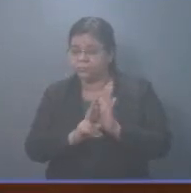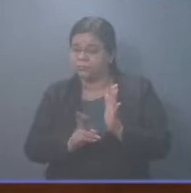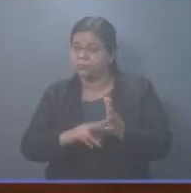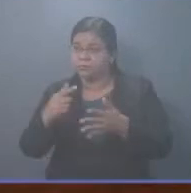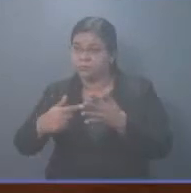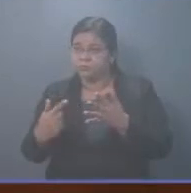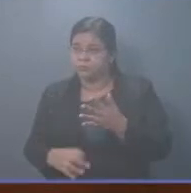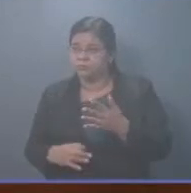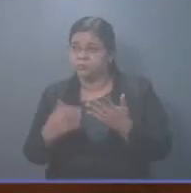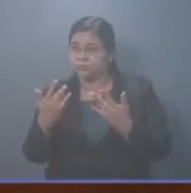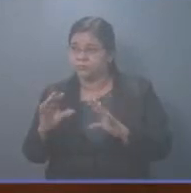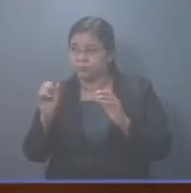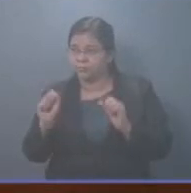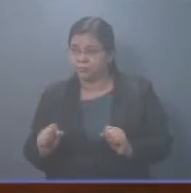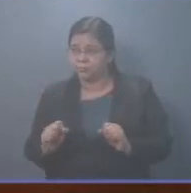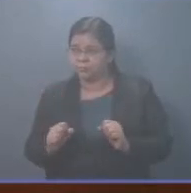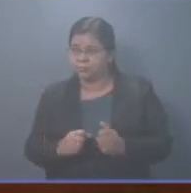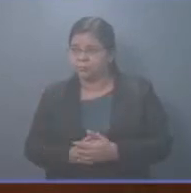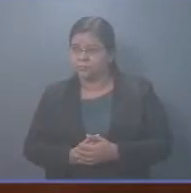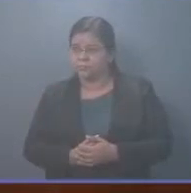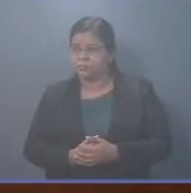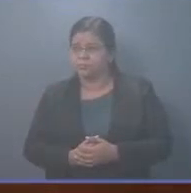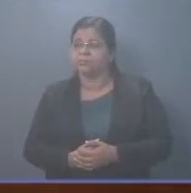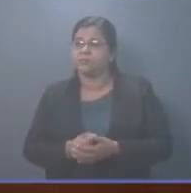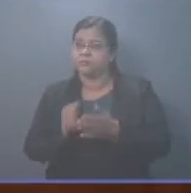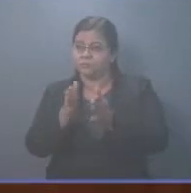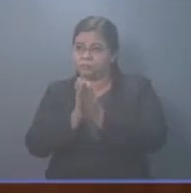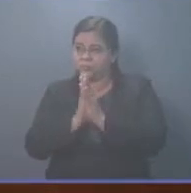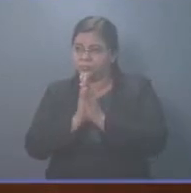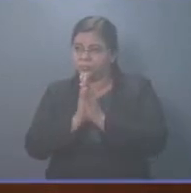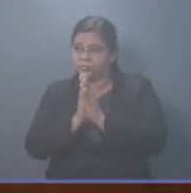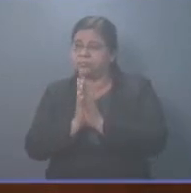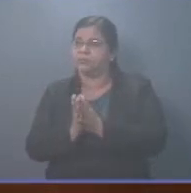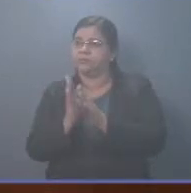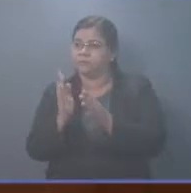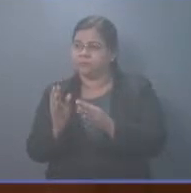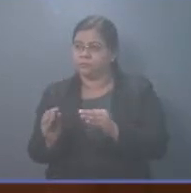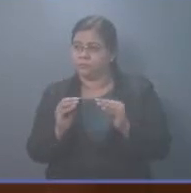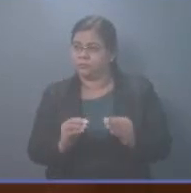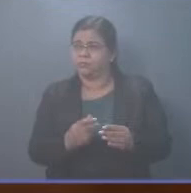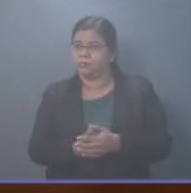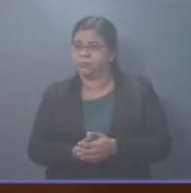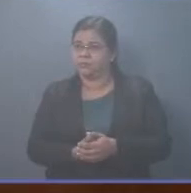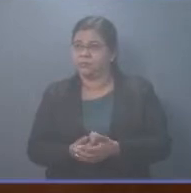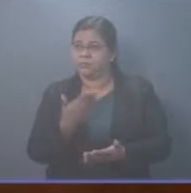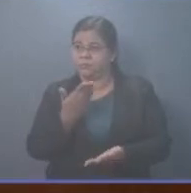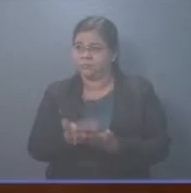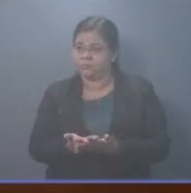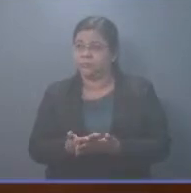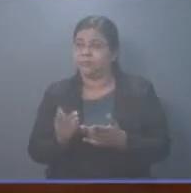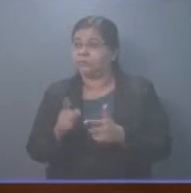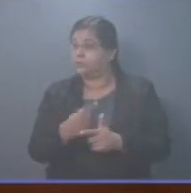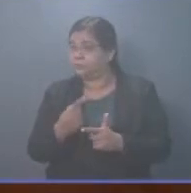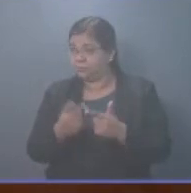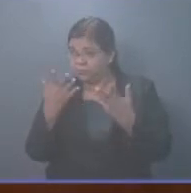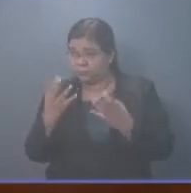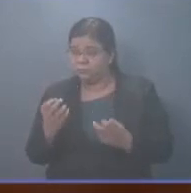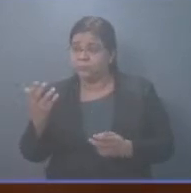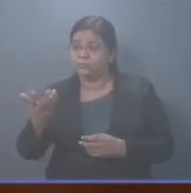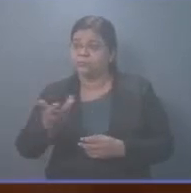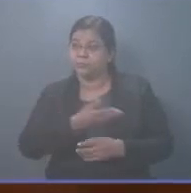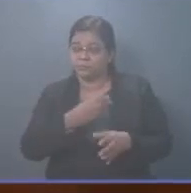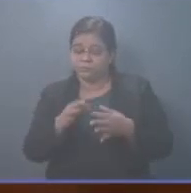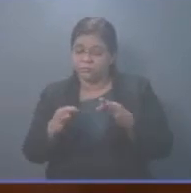se va a poder extender o clarificar, ¿verdad? La propuesta sería entonces mantener